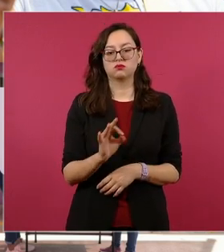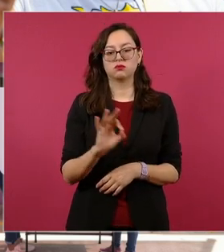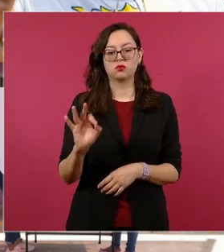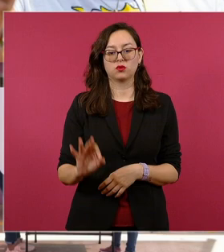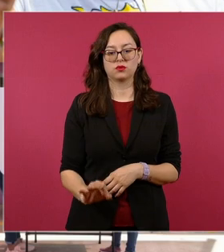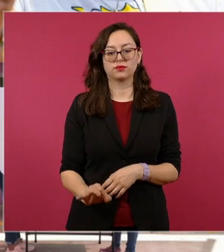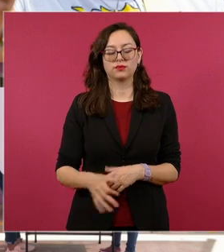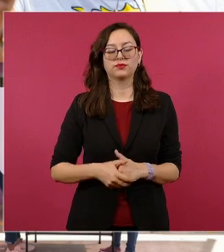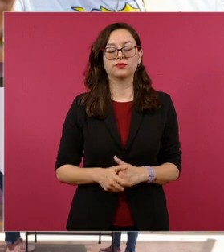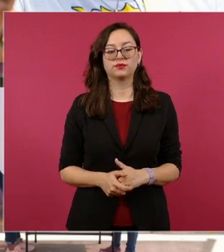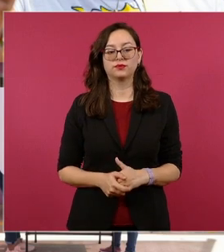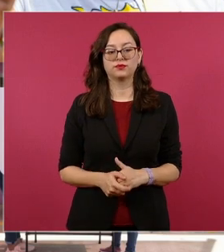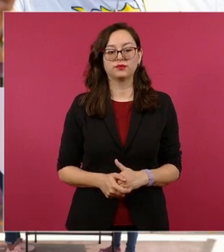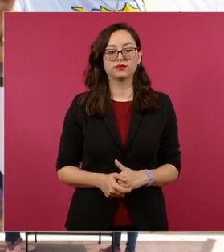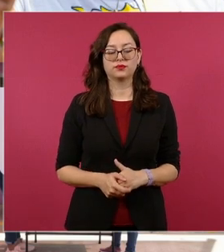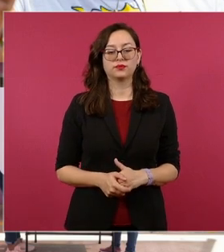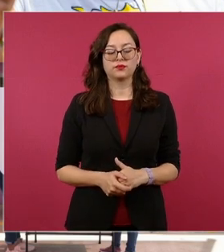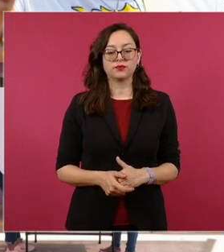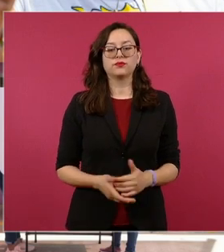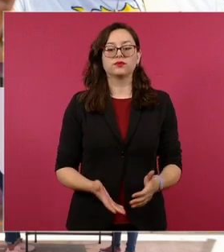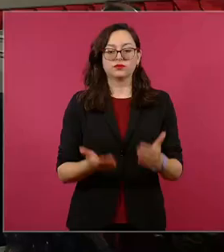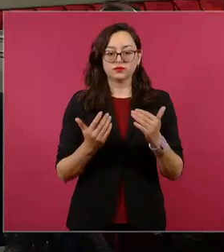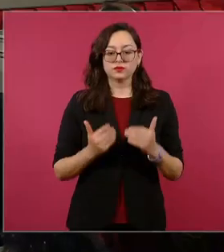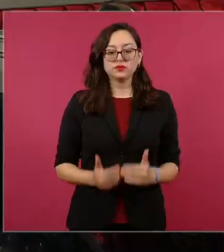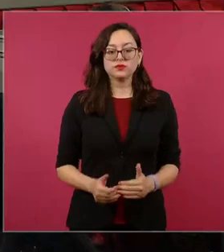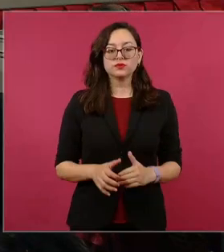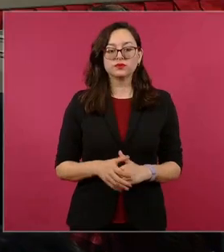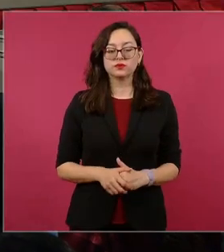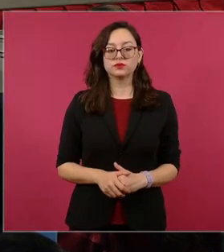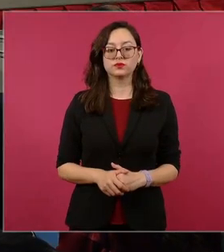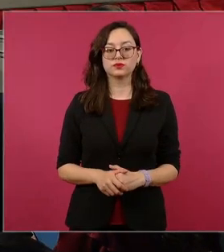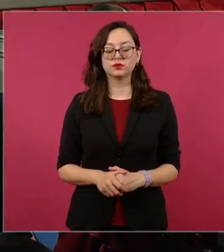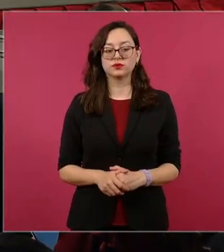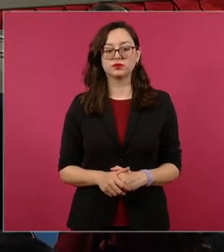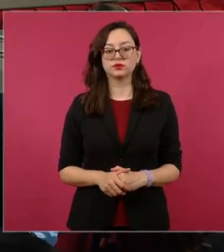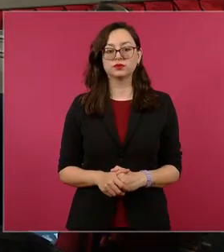7.2%. Tenemos también, adelante,